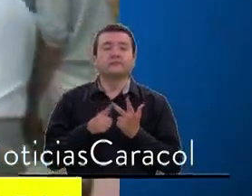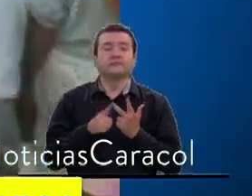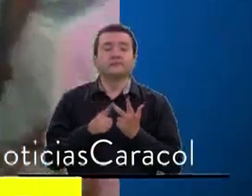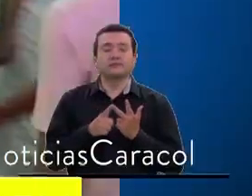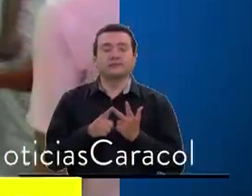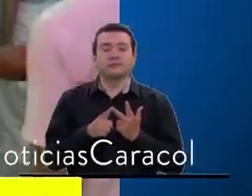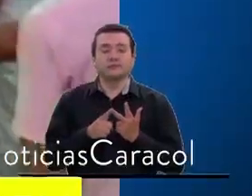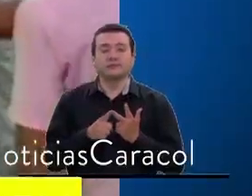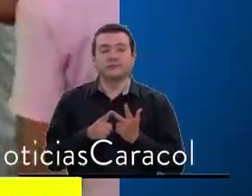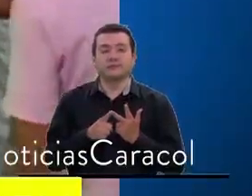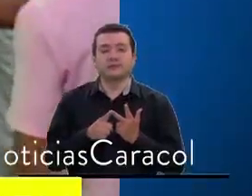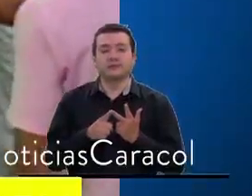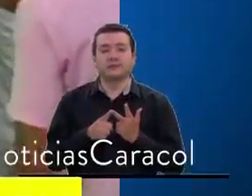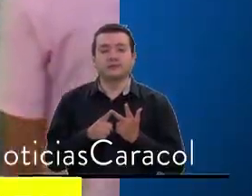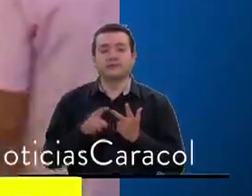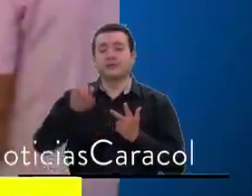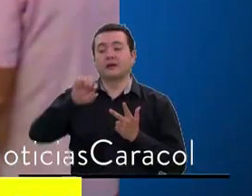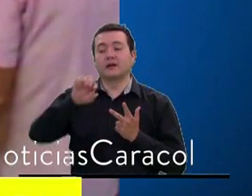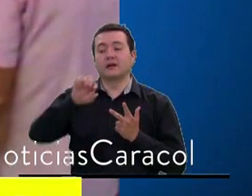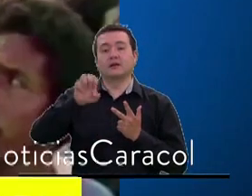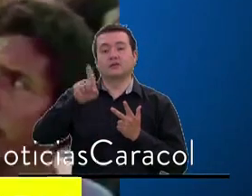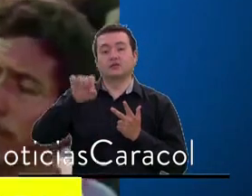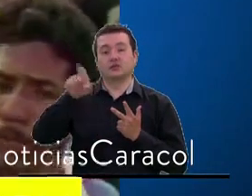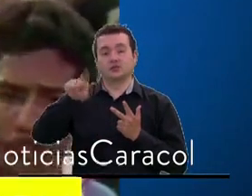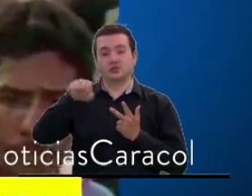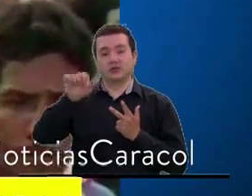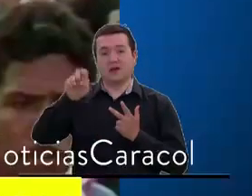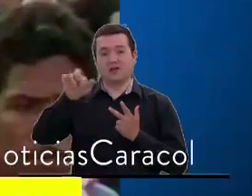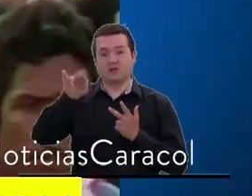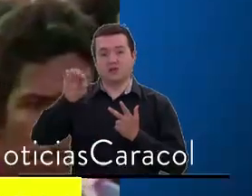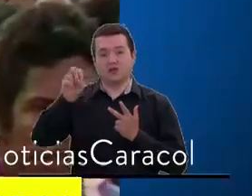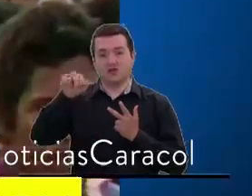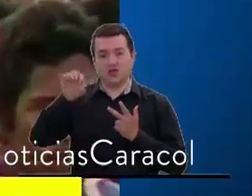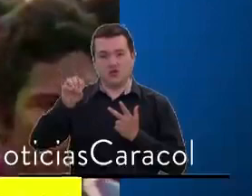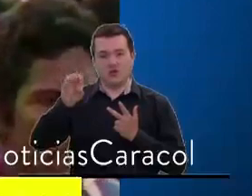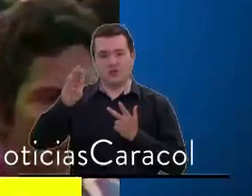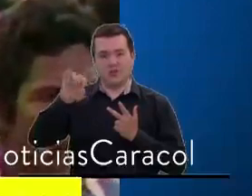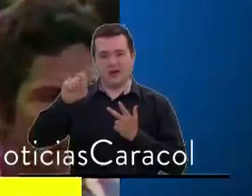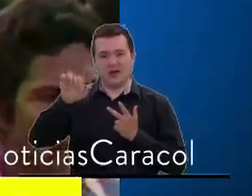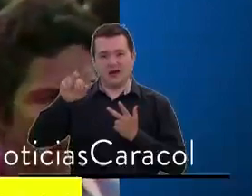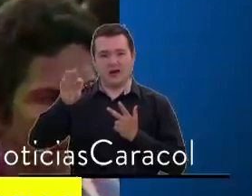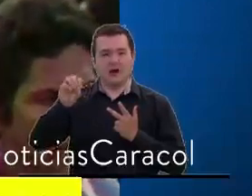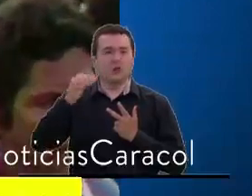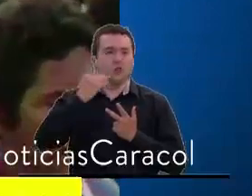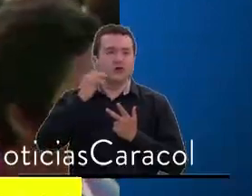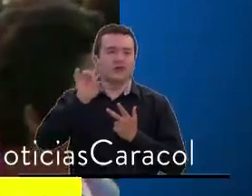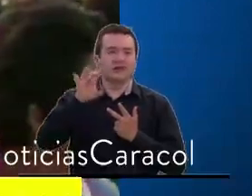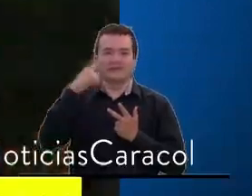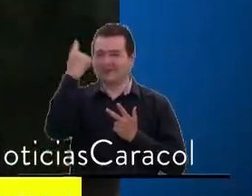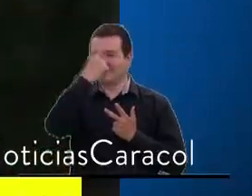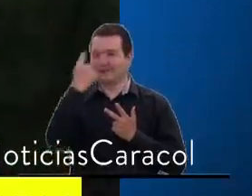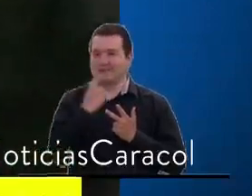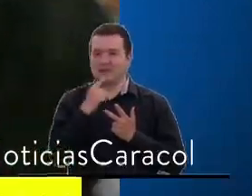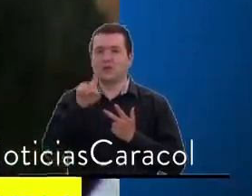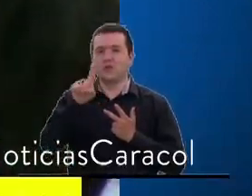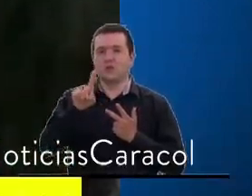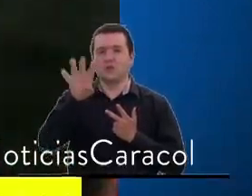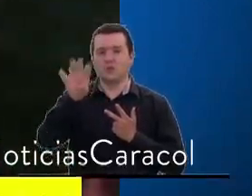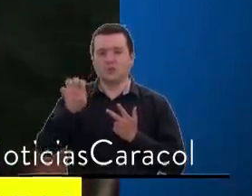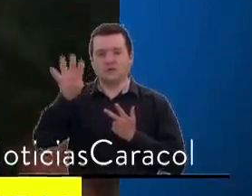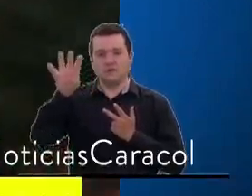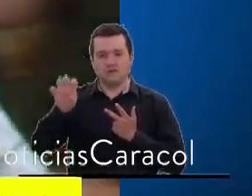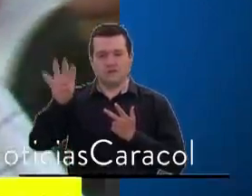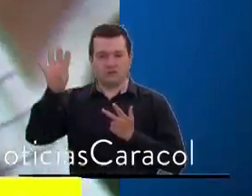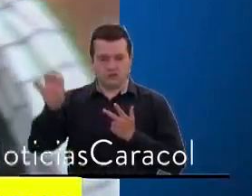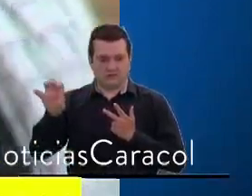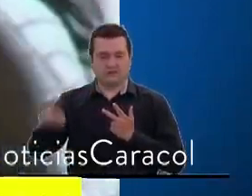1995. Homicidio de Jesús Antonio Bejarano, ocurrido el 15 de septiembre de